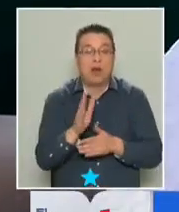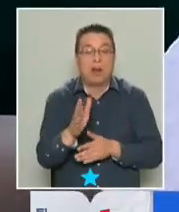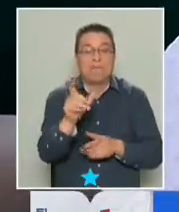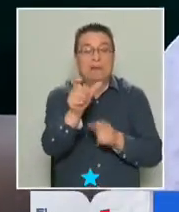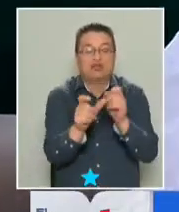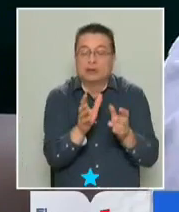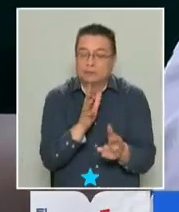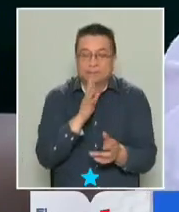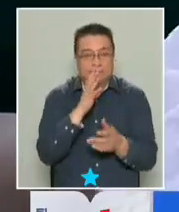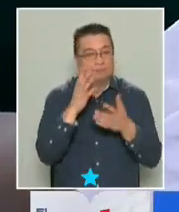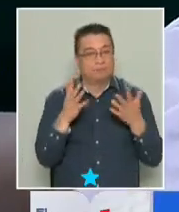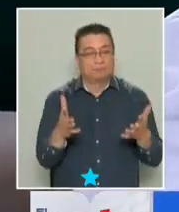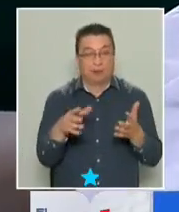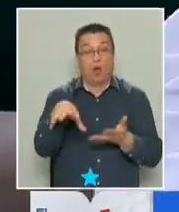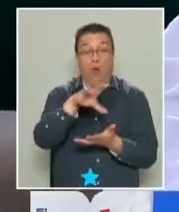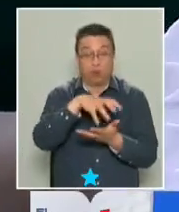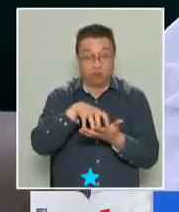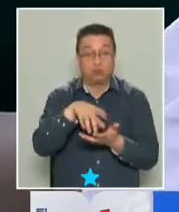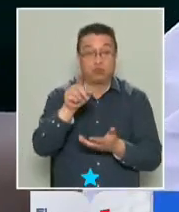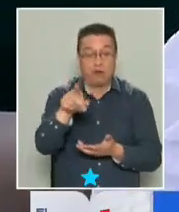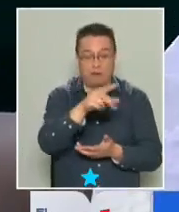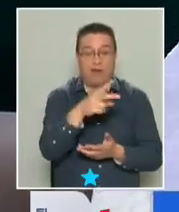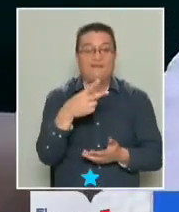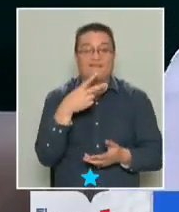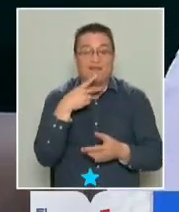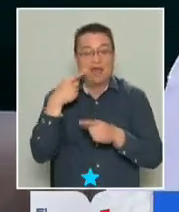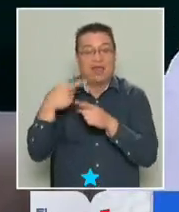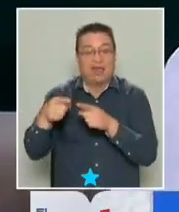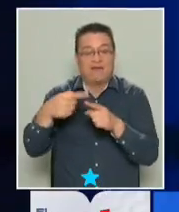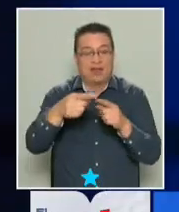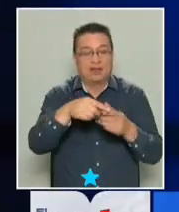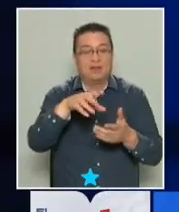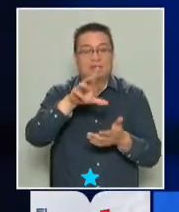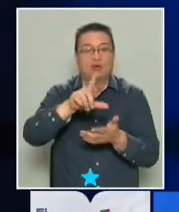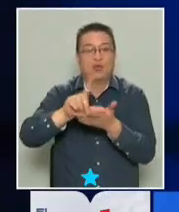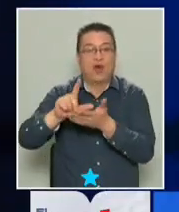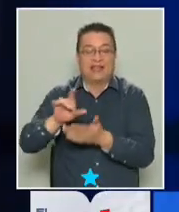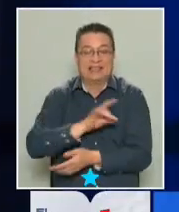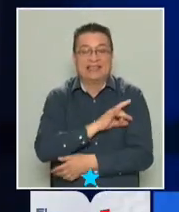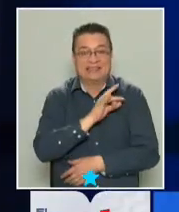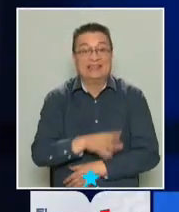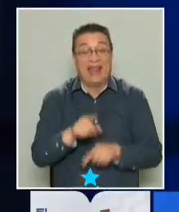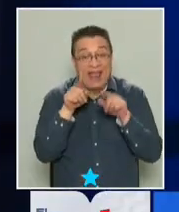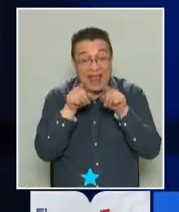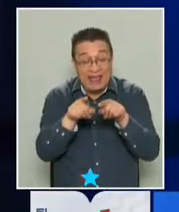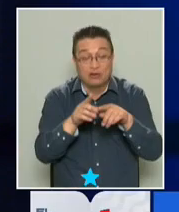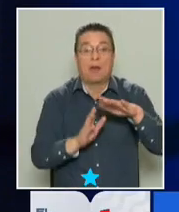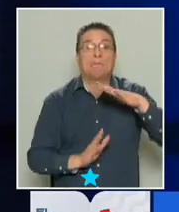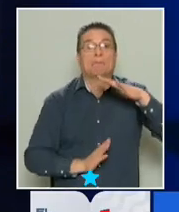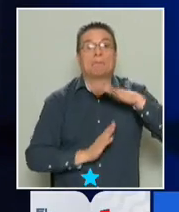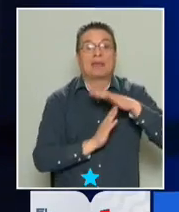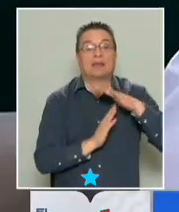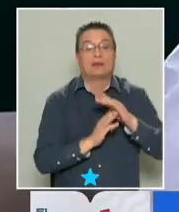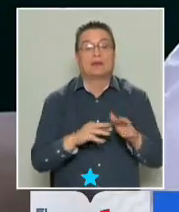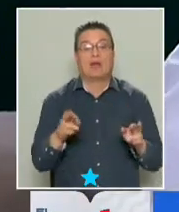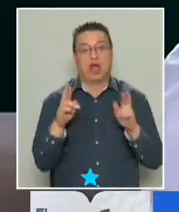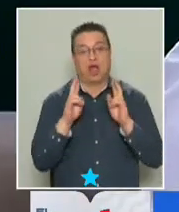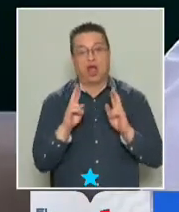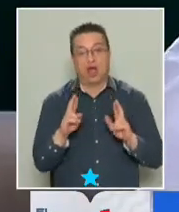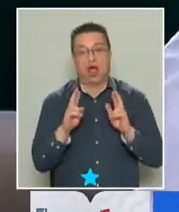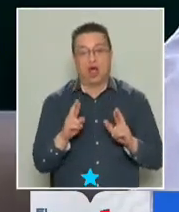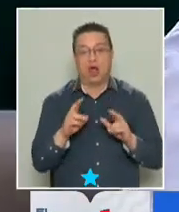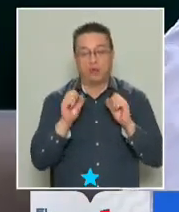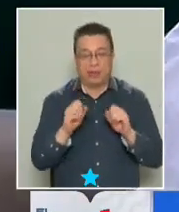de alguna manera porque también los pueblos se trata que viven en distintas partes textiles lo tanto eso yo creo que queda pendiente y ojalá se pueda como